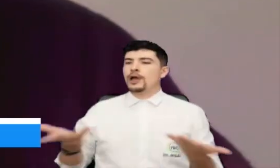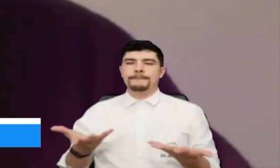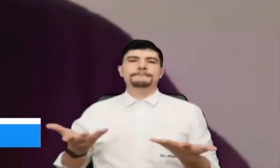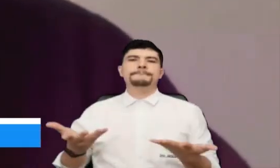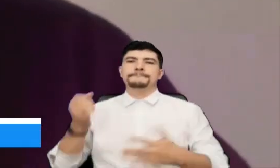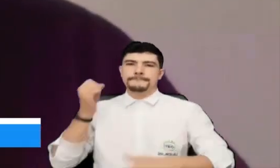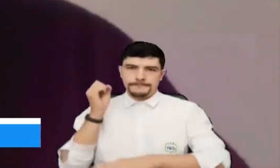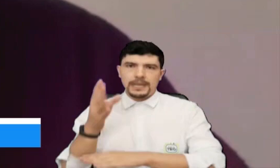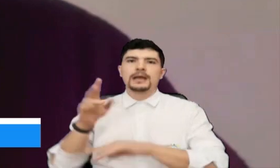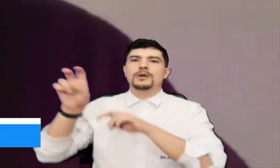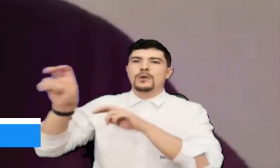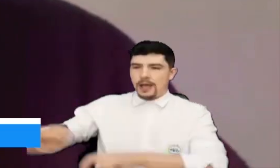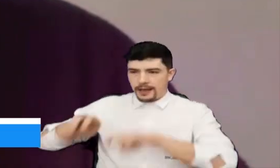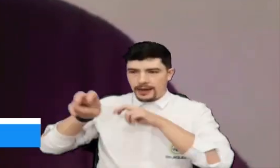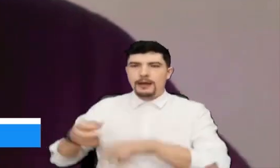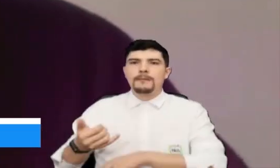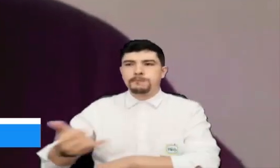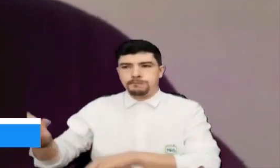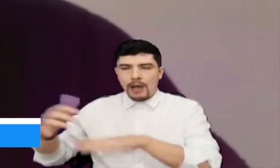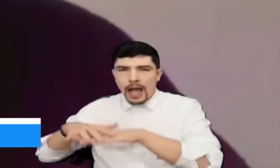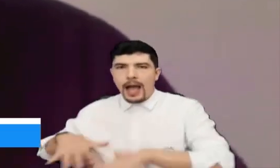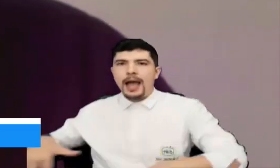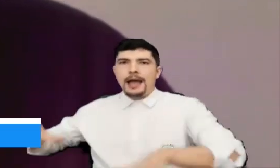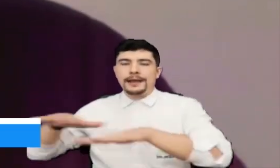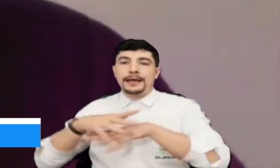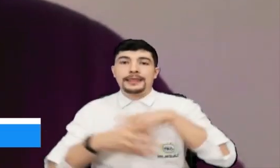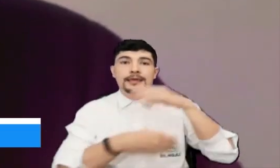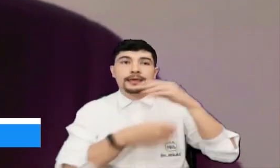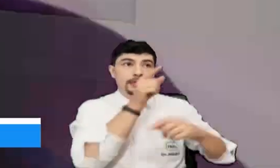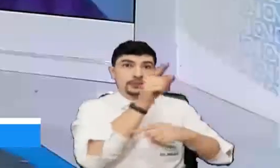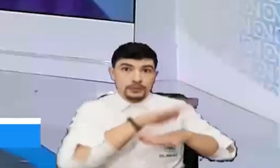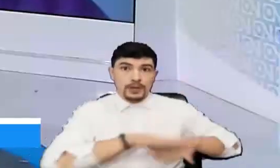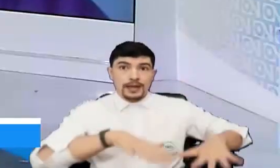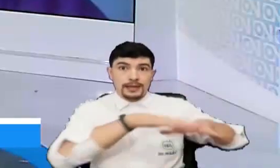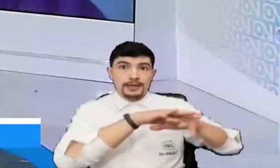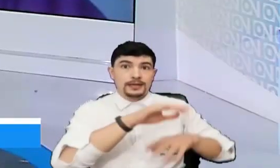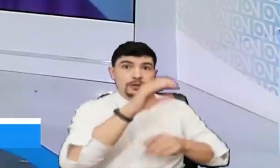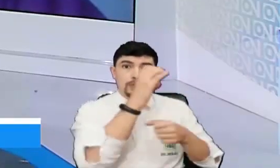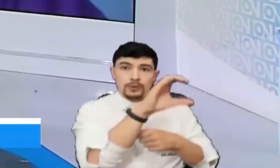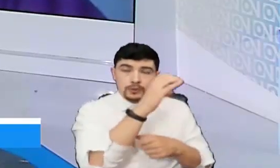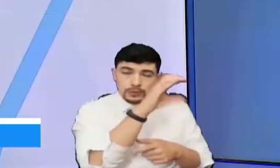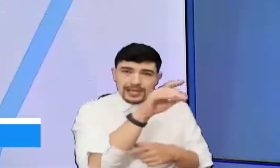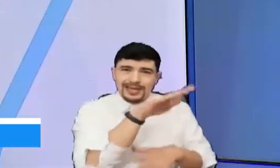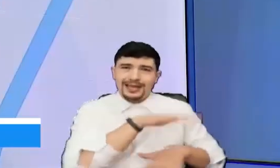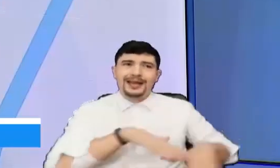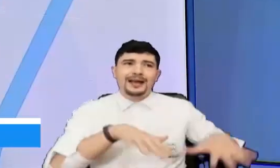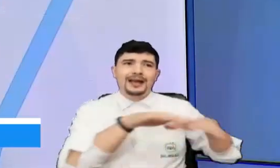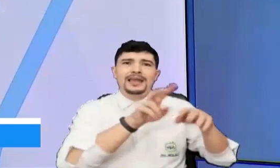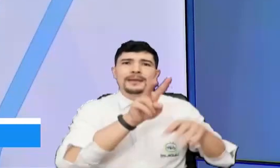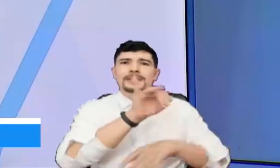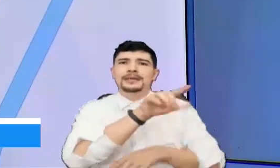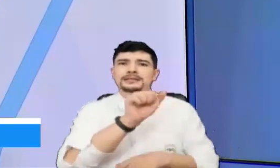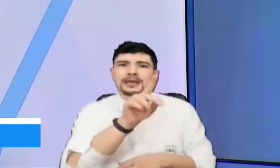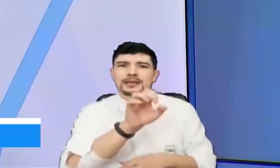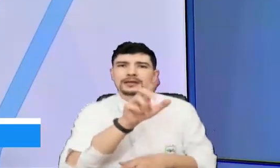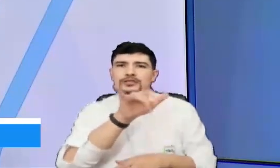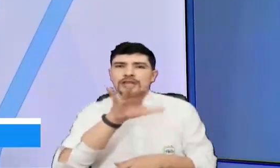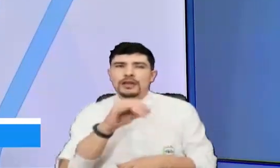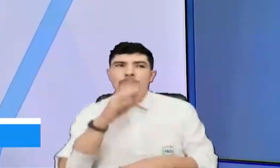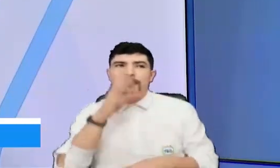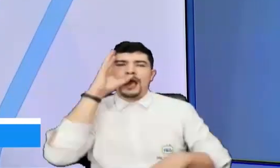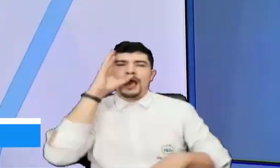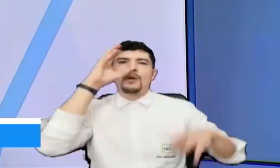hogares van a recibir 480.000 en un solo giro. Aprovecho ya la última pregunta, subdirector. En